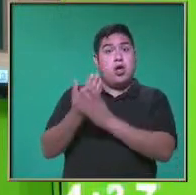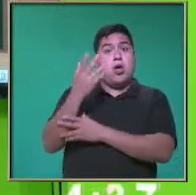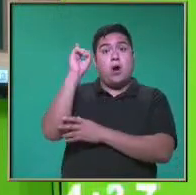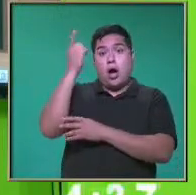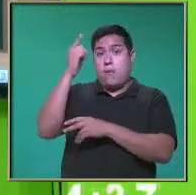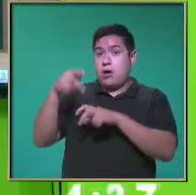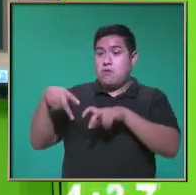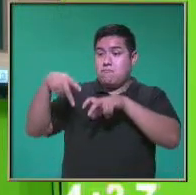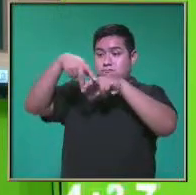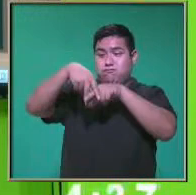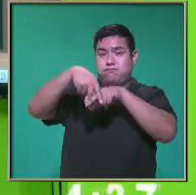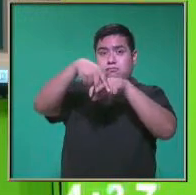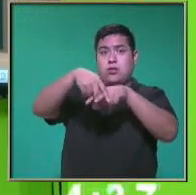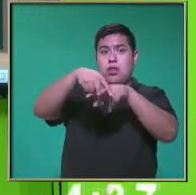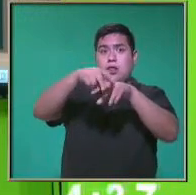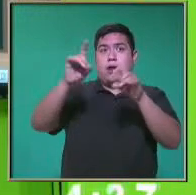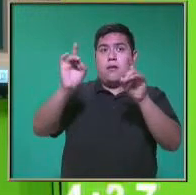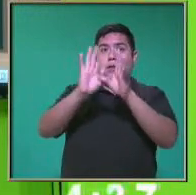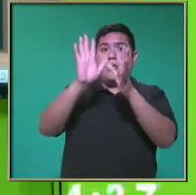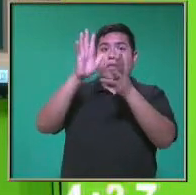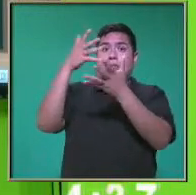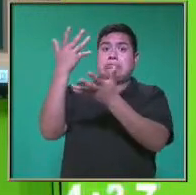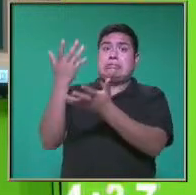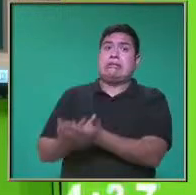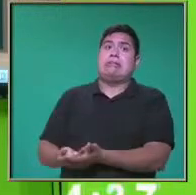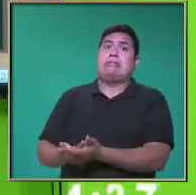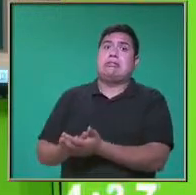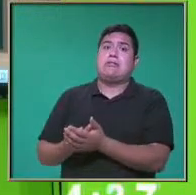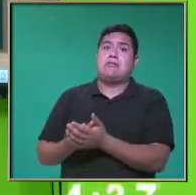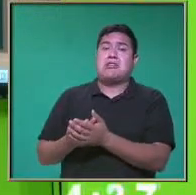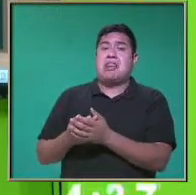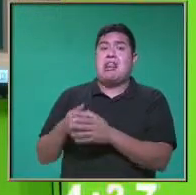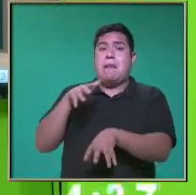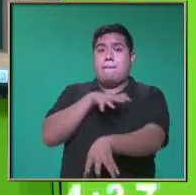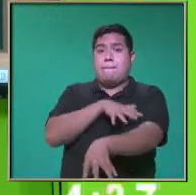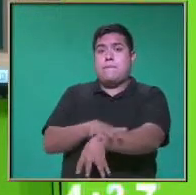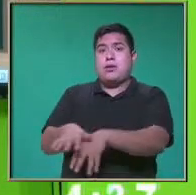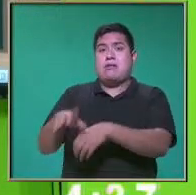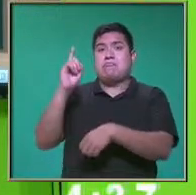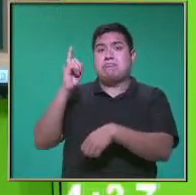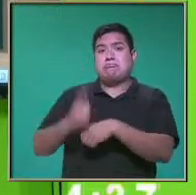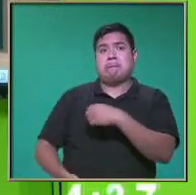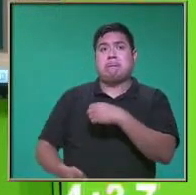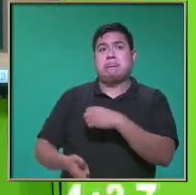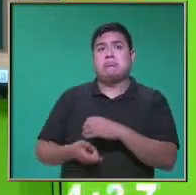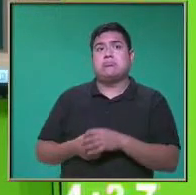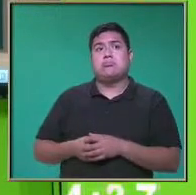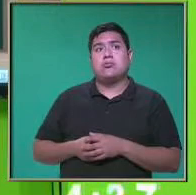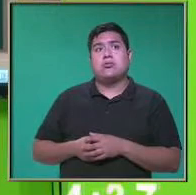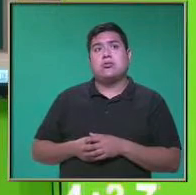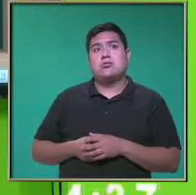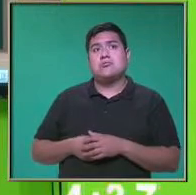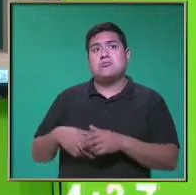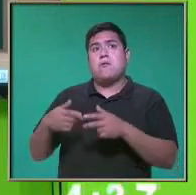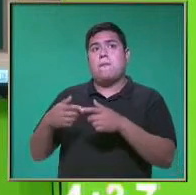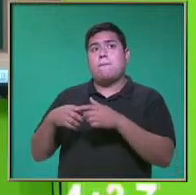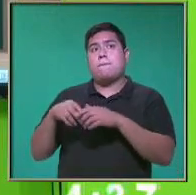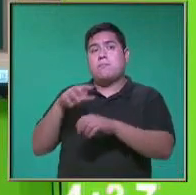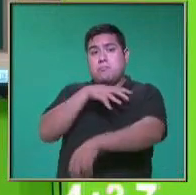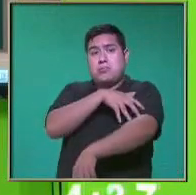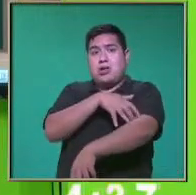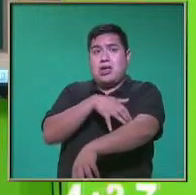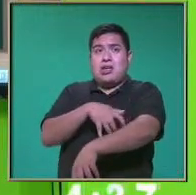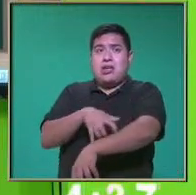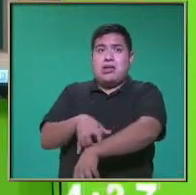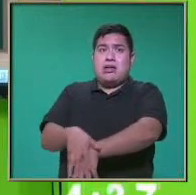caballos cuando se cayó y rompió su pierna. His leg never recovered completely. Su pierna nunca se recuperó